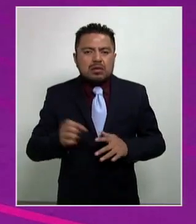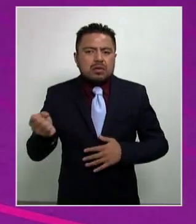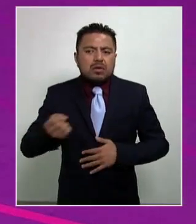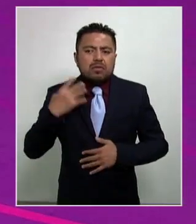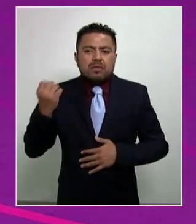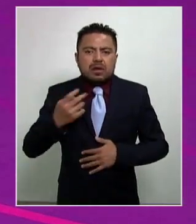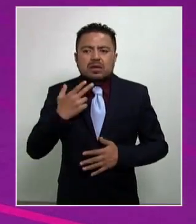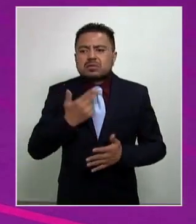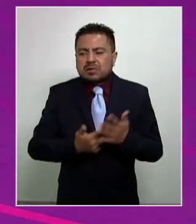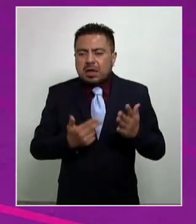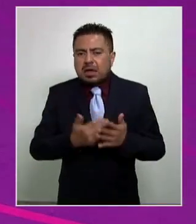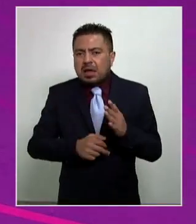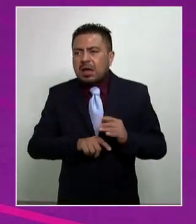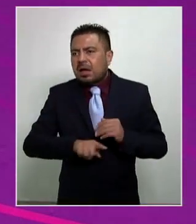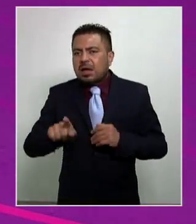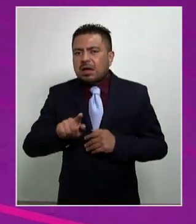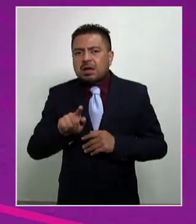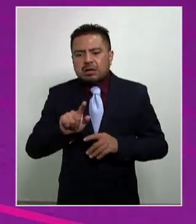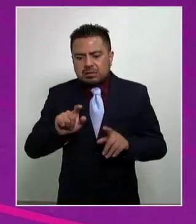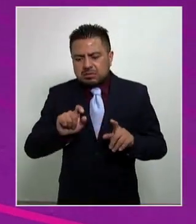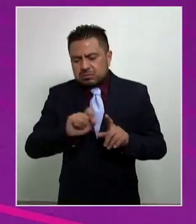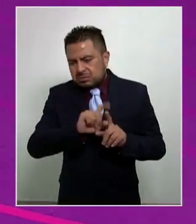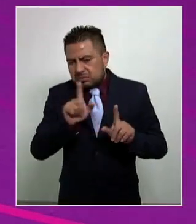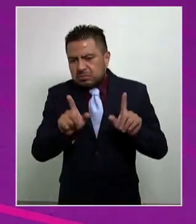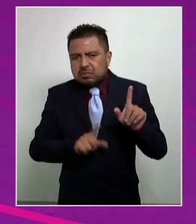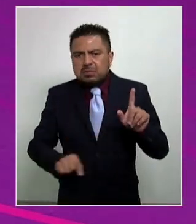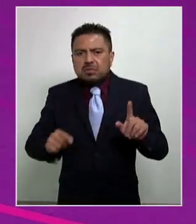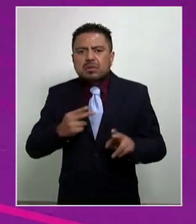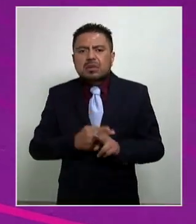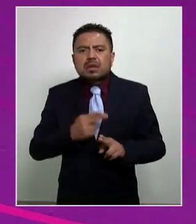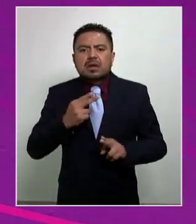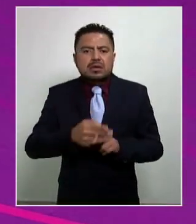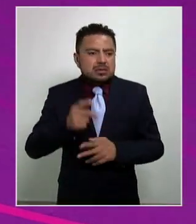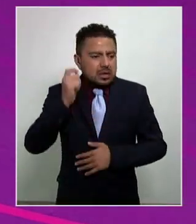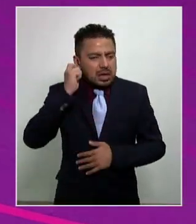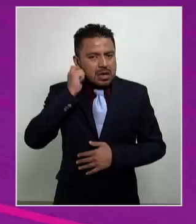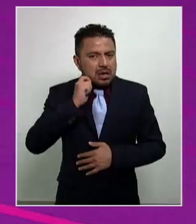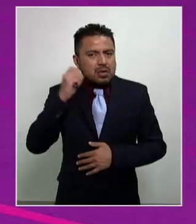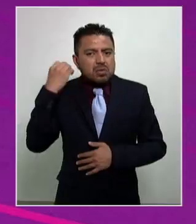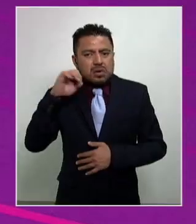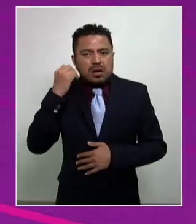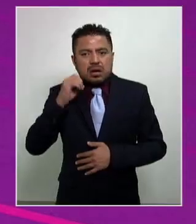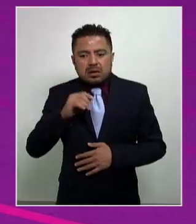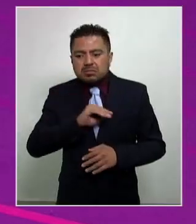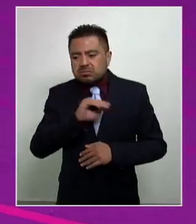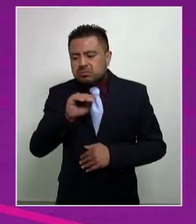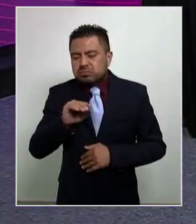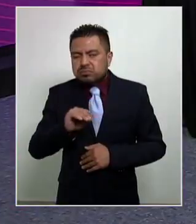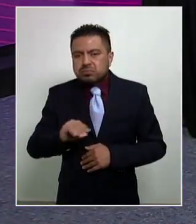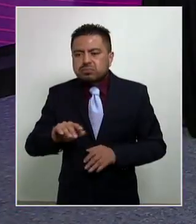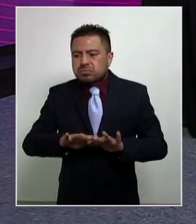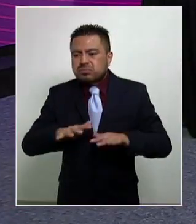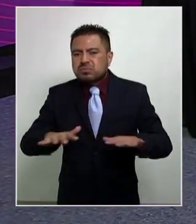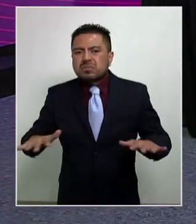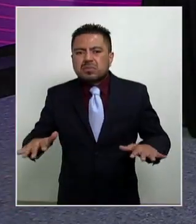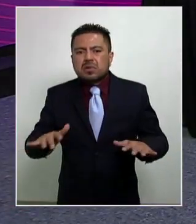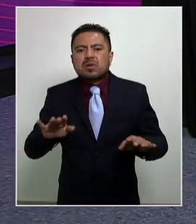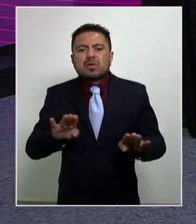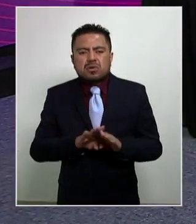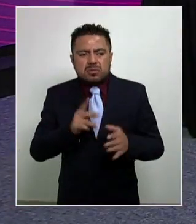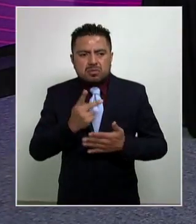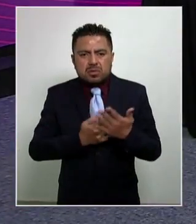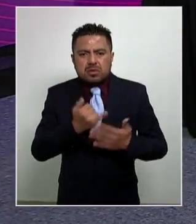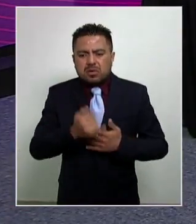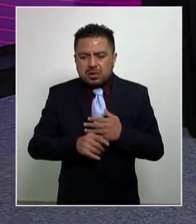conferencias, talleres en toda la República, hasta la Costa Chica de Guerrero y de Oaxaca, con un proyecto que hemos llamado Raíces en el